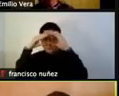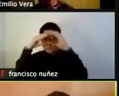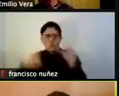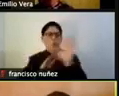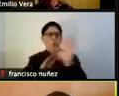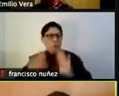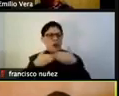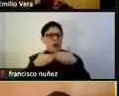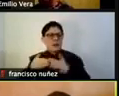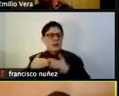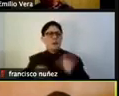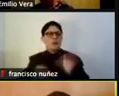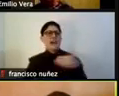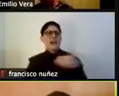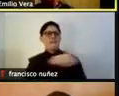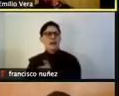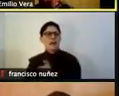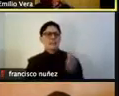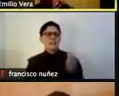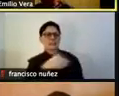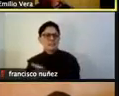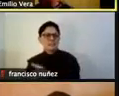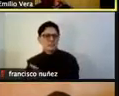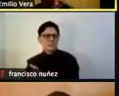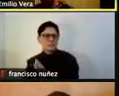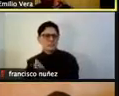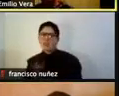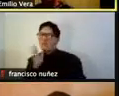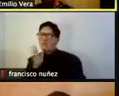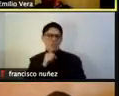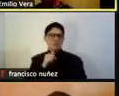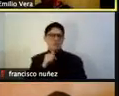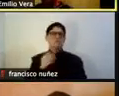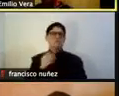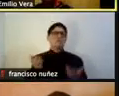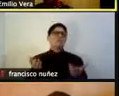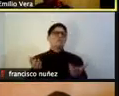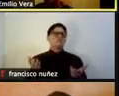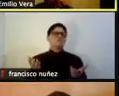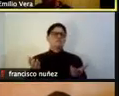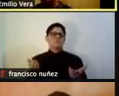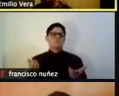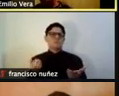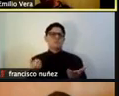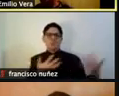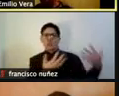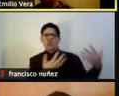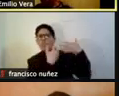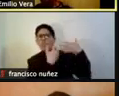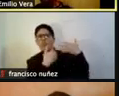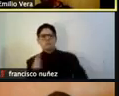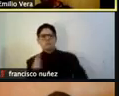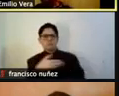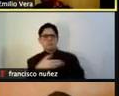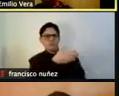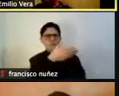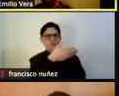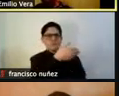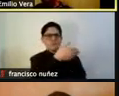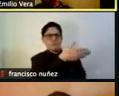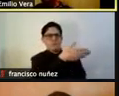no hay prácticamente daño, ¿no? Para que hacer una cosa por otra, no.